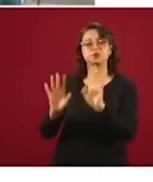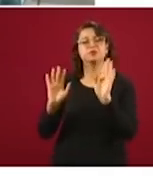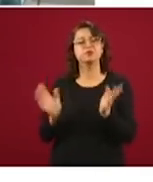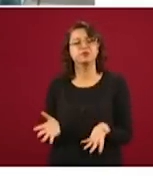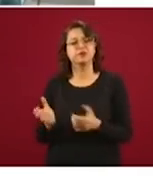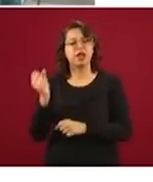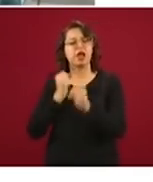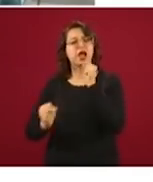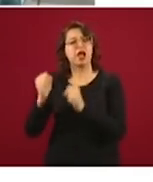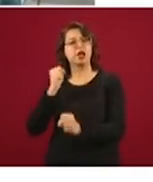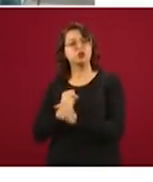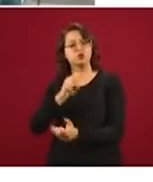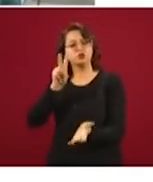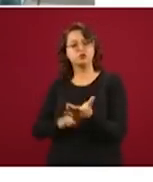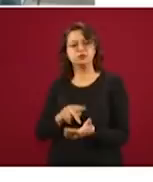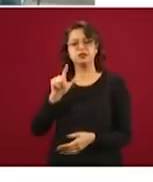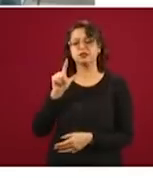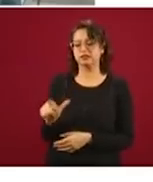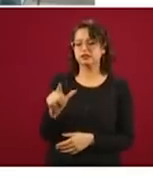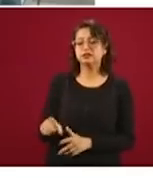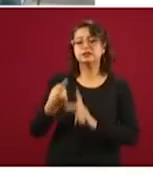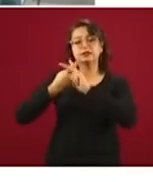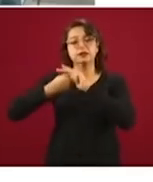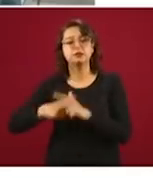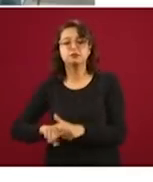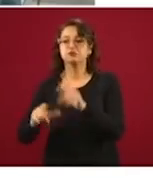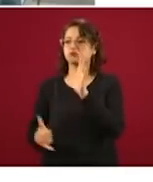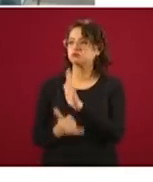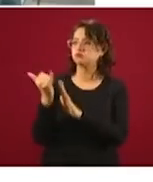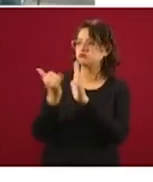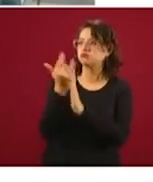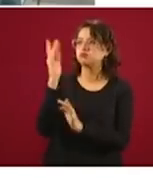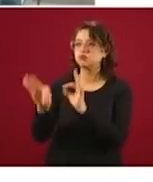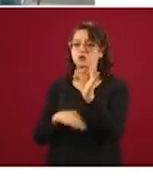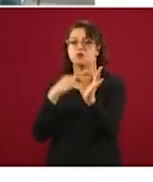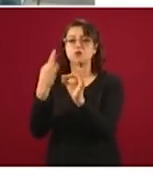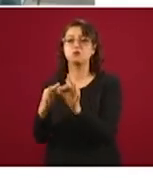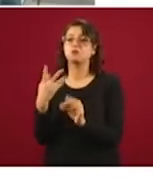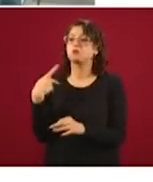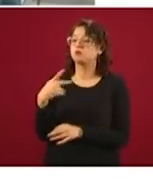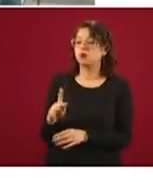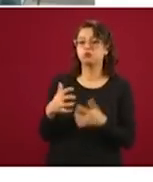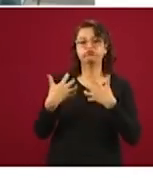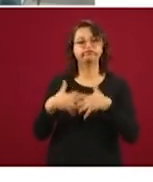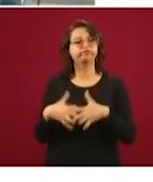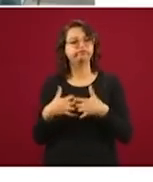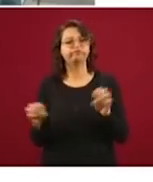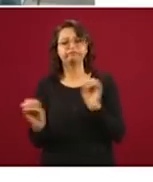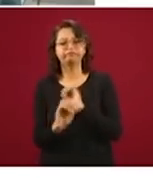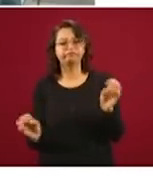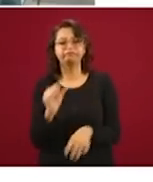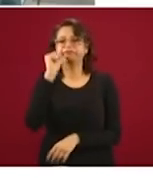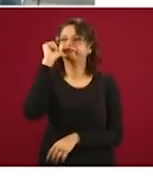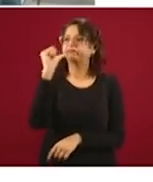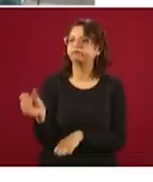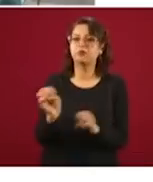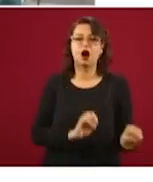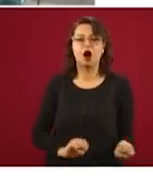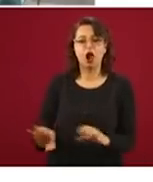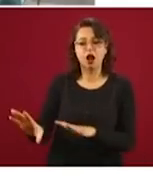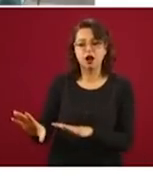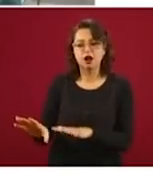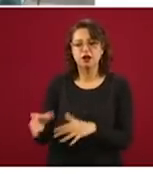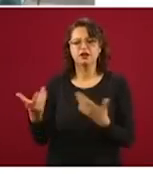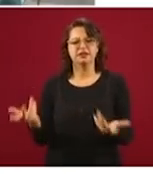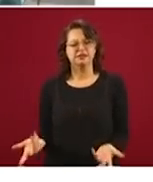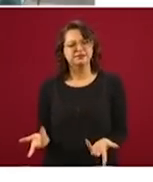desde 2017, pero no estaba operando. Y esto es muy importante porque cuando un hospital finalmente